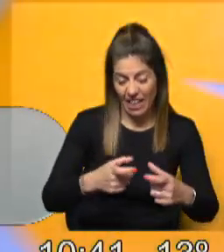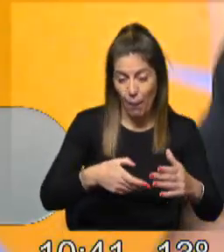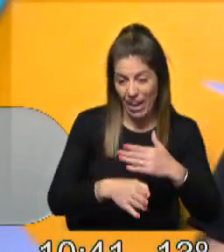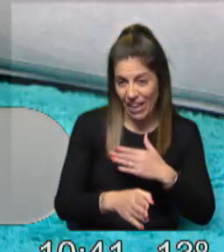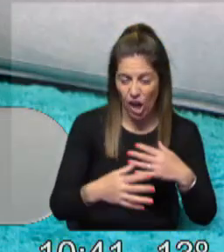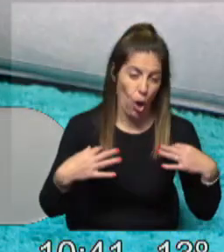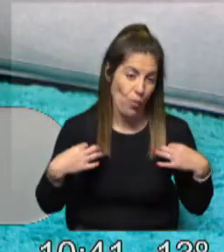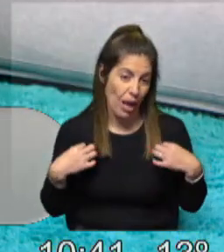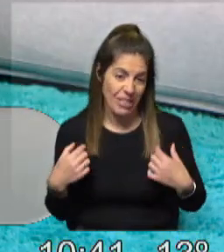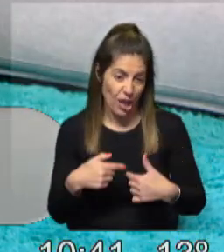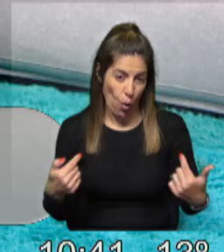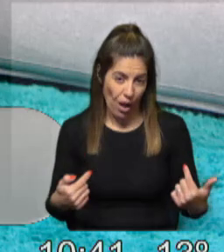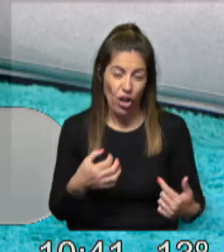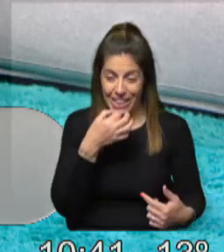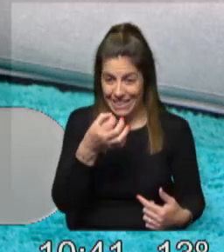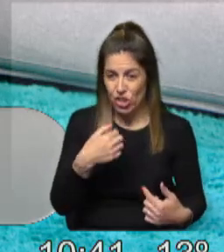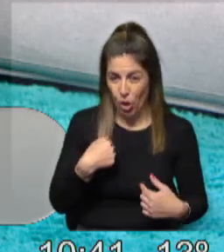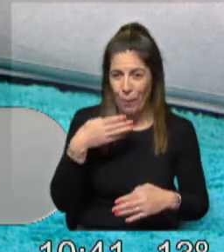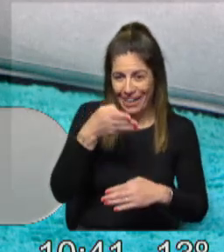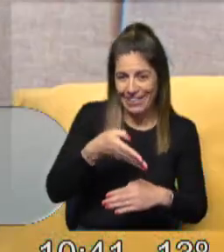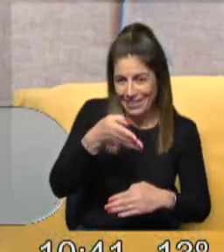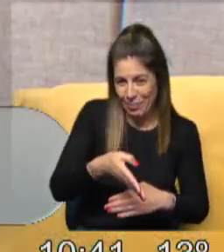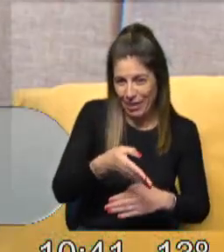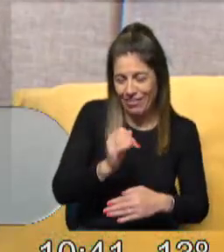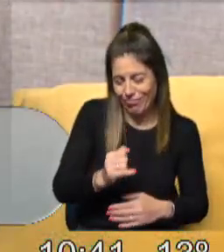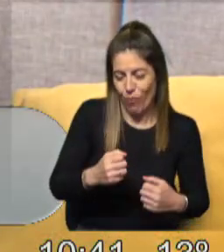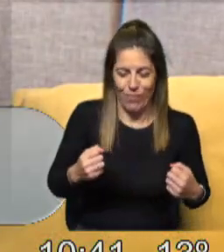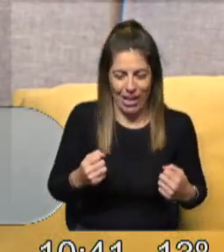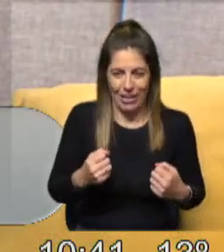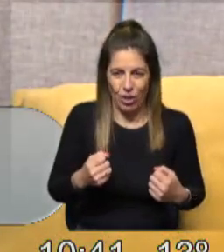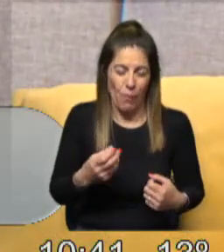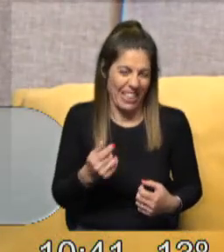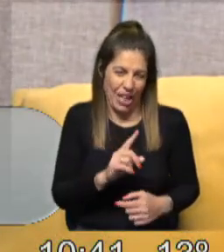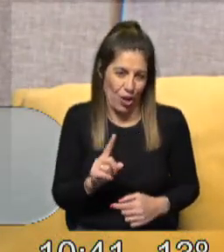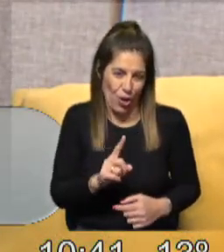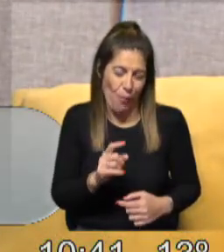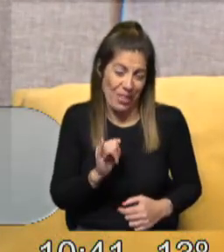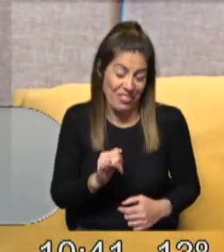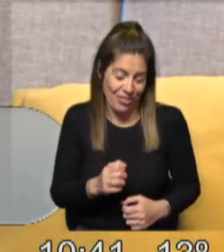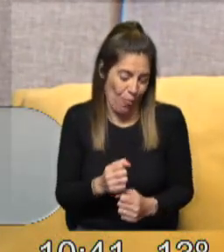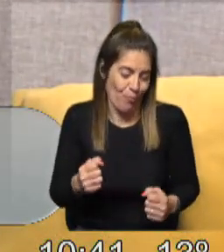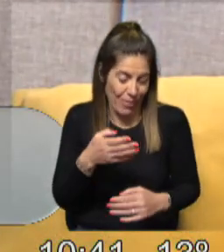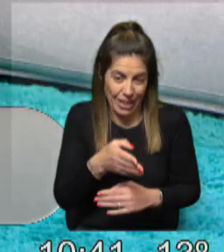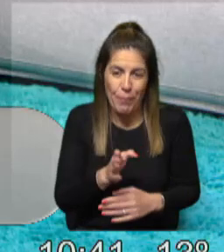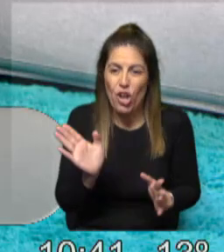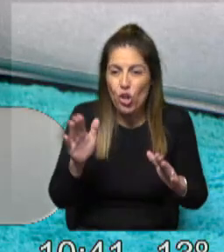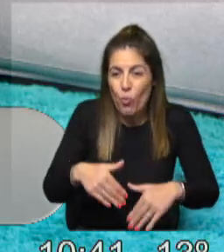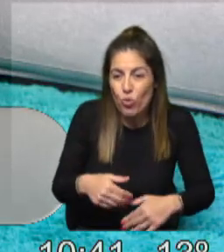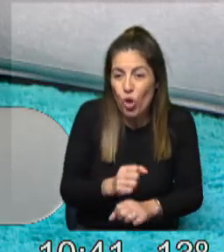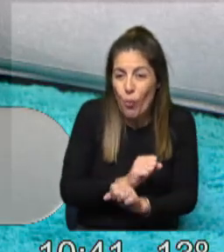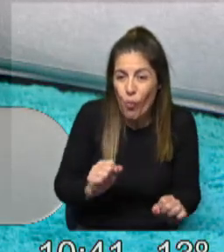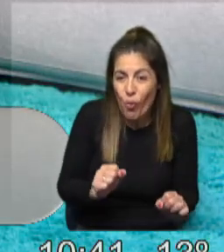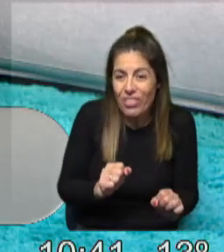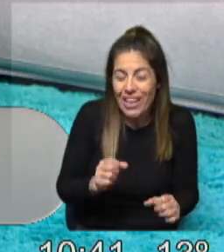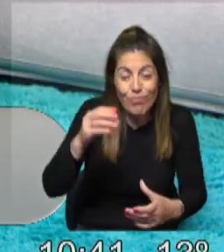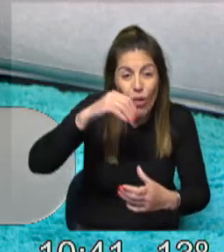camiseta. Y decís, bueno, yo participé de esto y sacás un poco de pecho, plata no vas a hacer. Pero lo que me parece es que no todo el mundo puede es